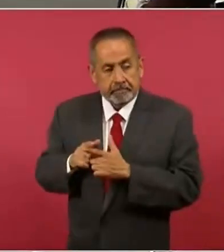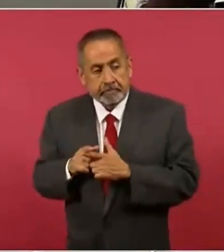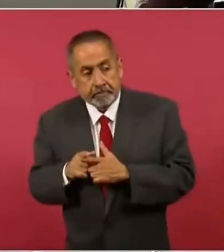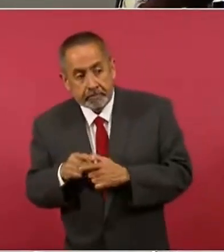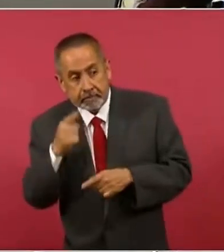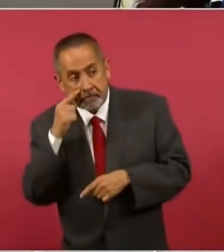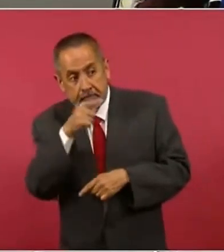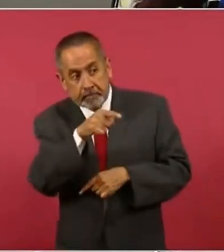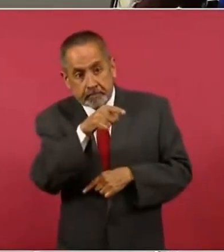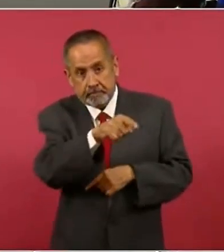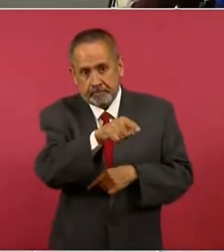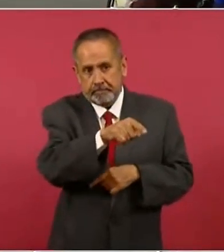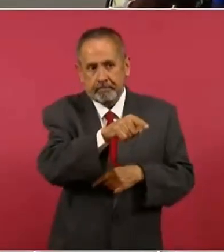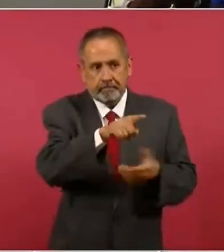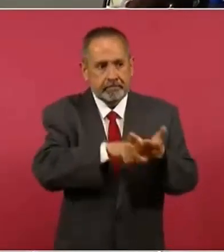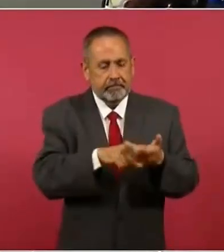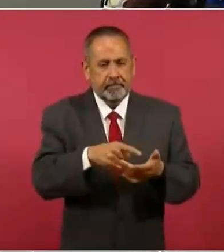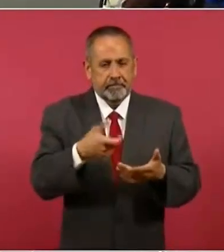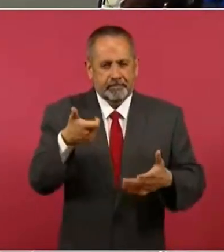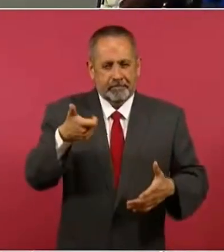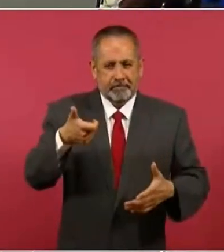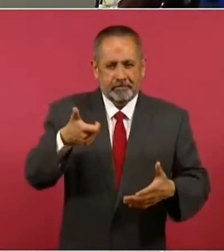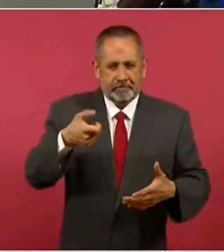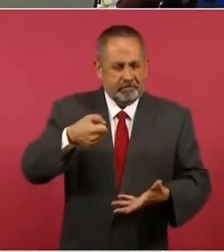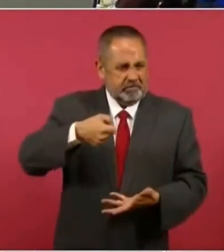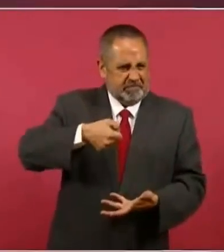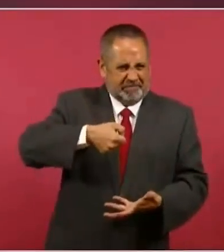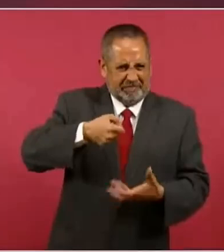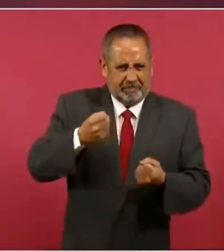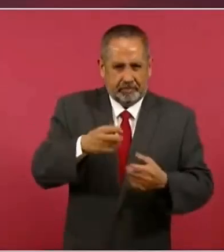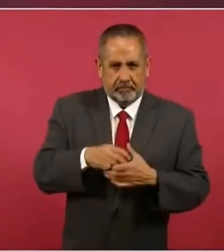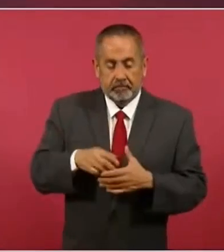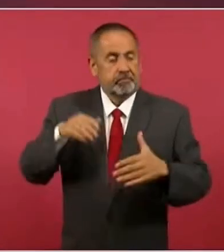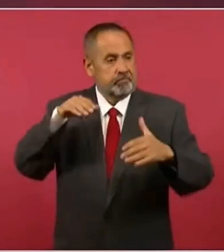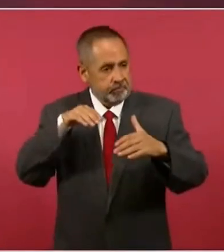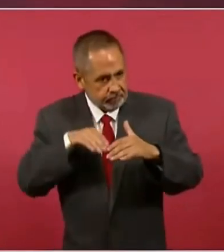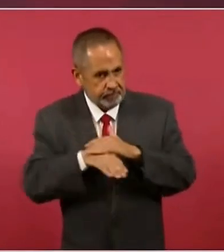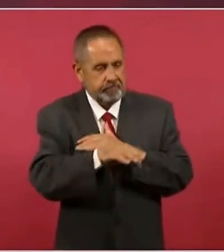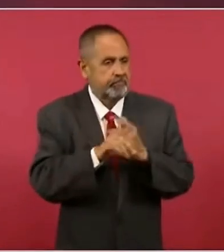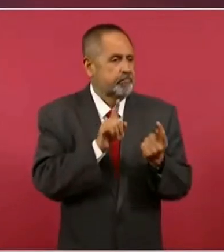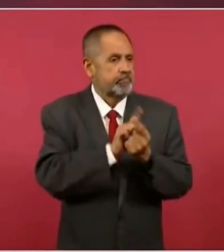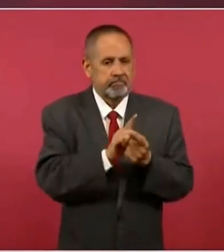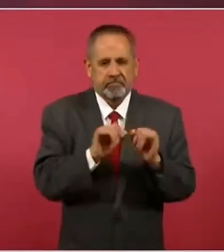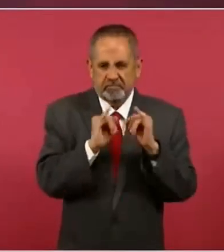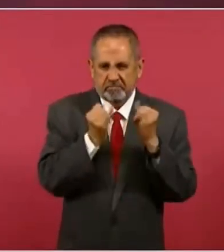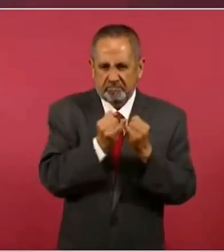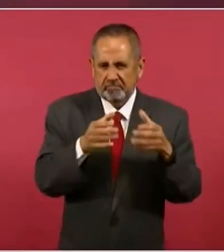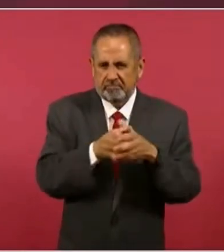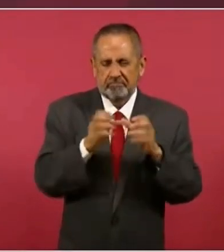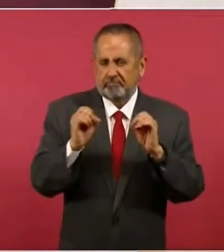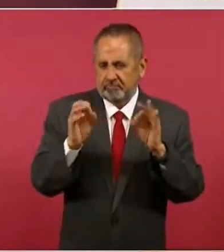a una oficina a una mapachera Y qué creen que hicieron